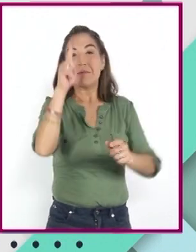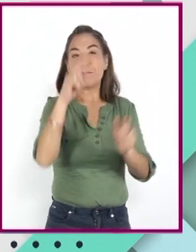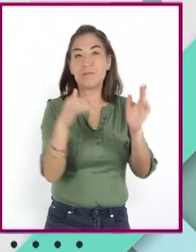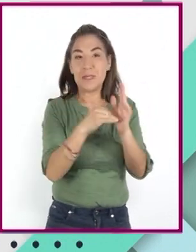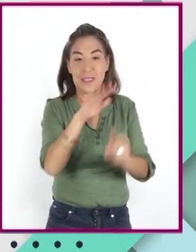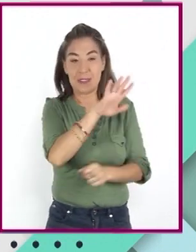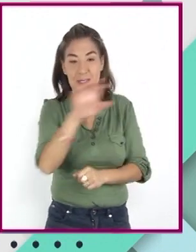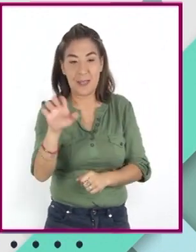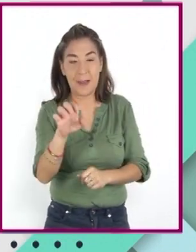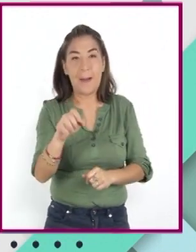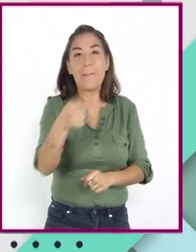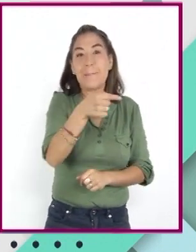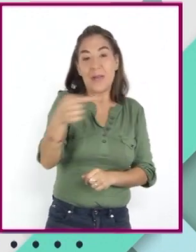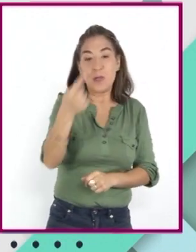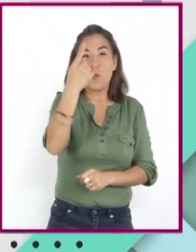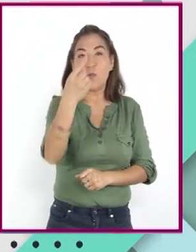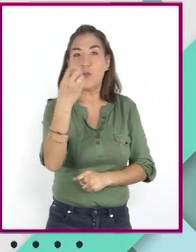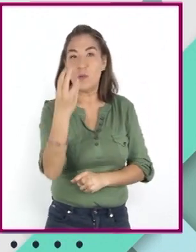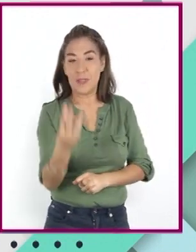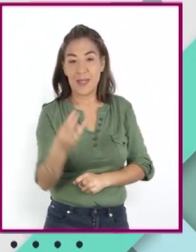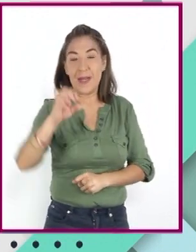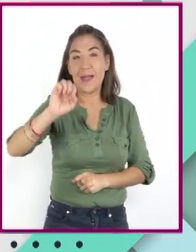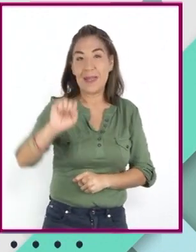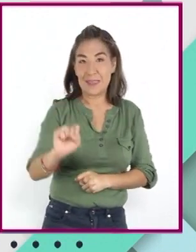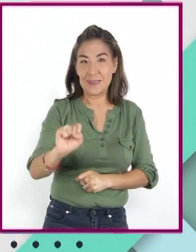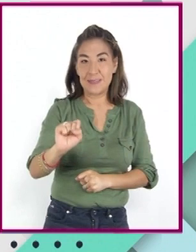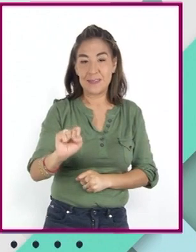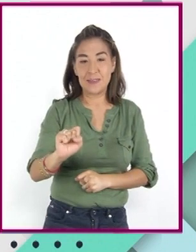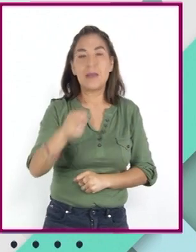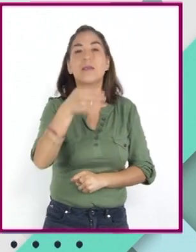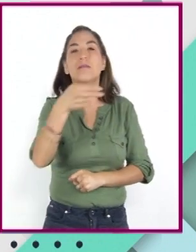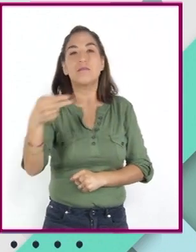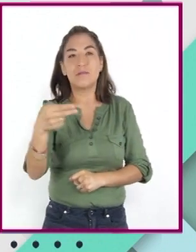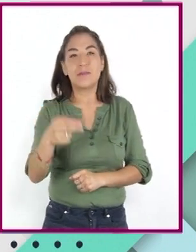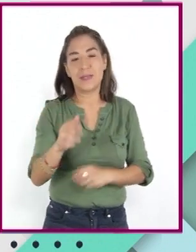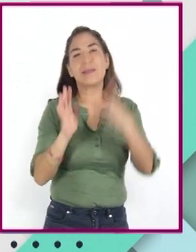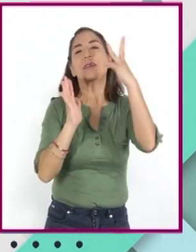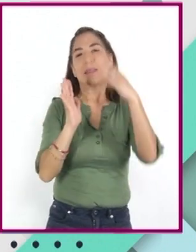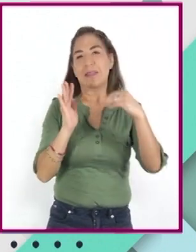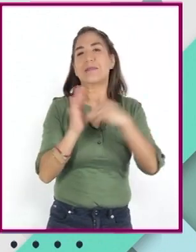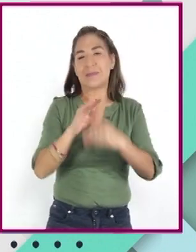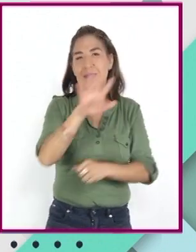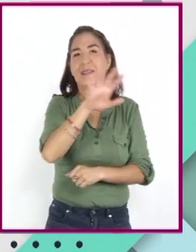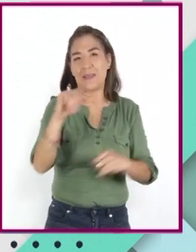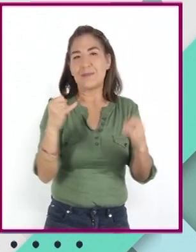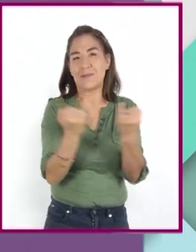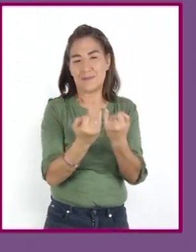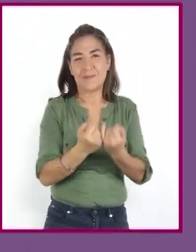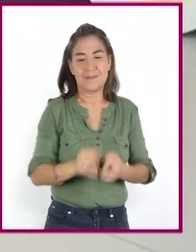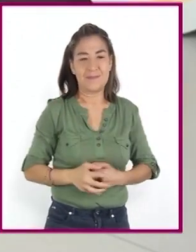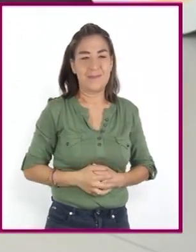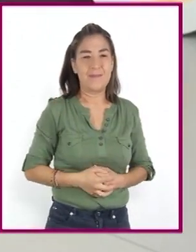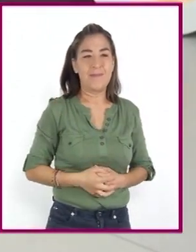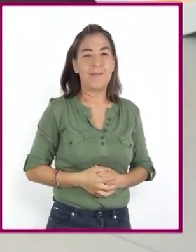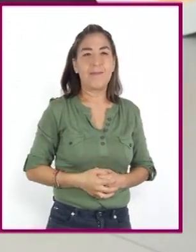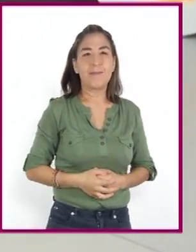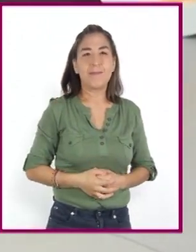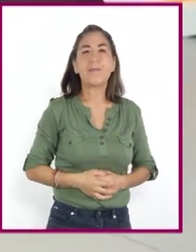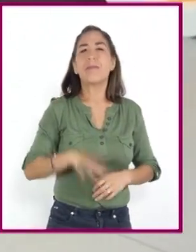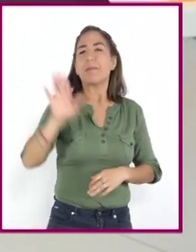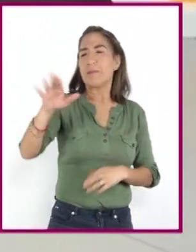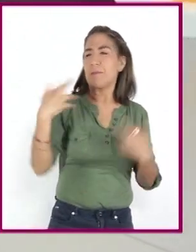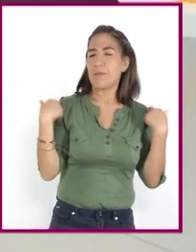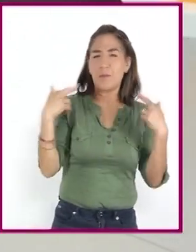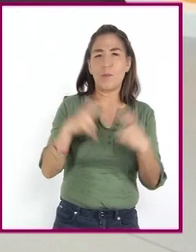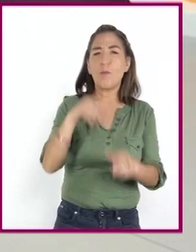1,500 menos un tercio de S igual a 3,500. Maestra,